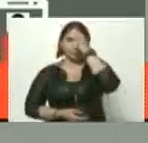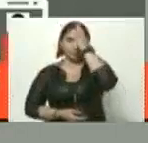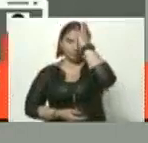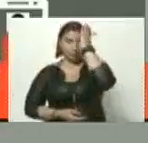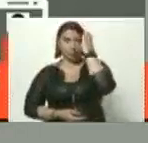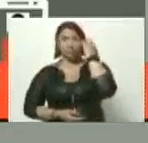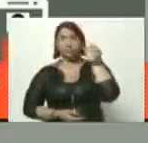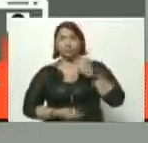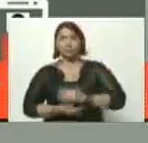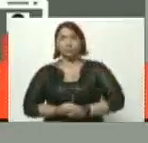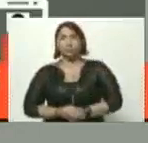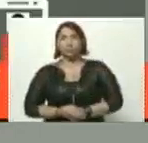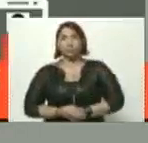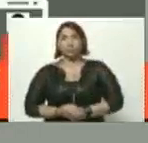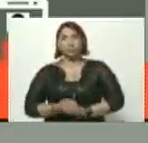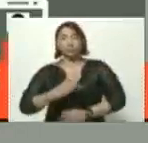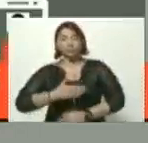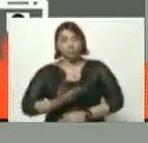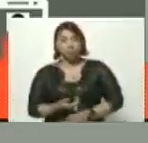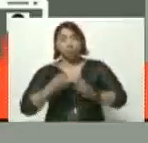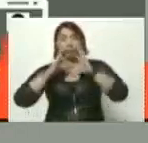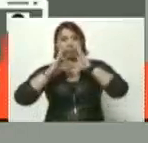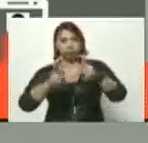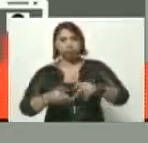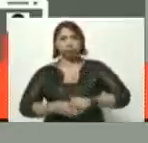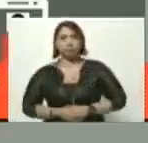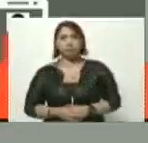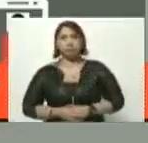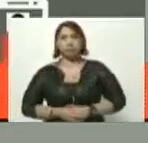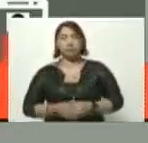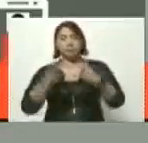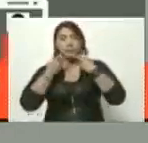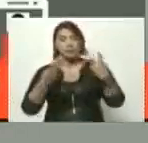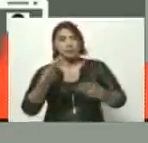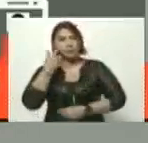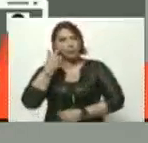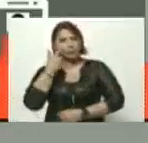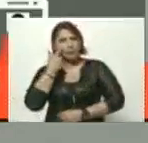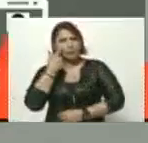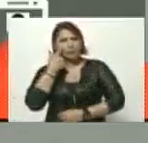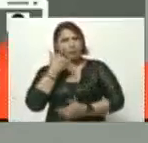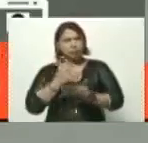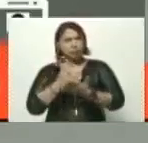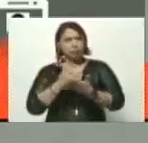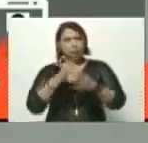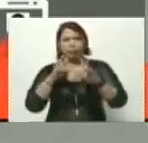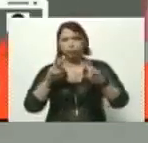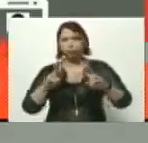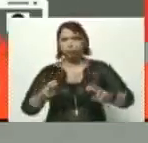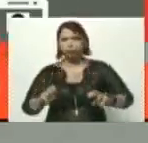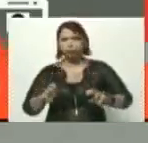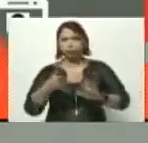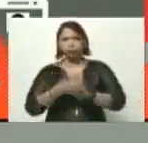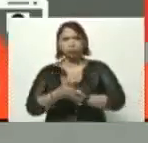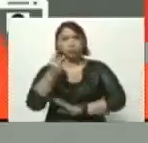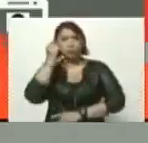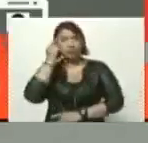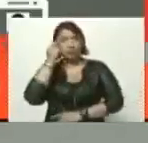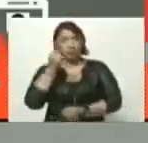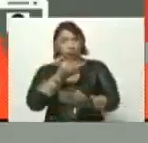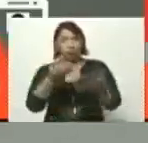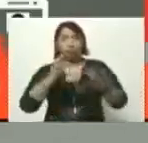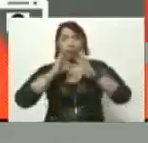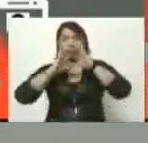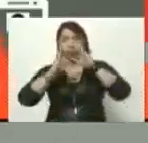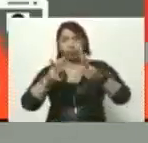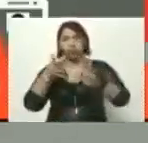y poder transmitirle este mensaje. He estado pendiente de estos días que ustedes han